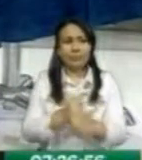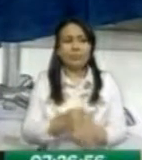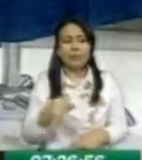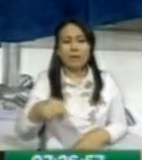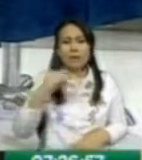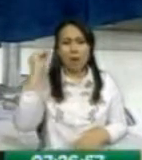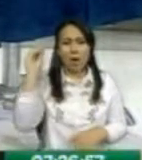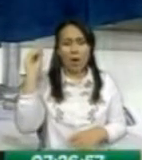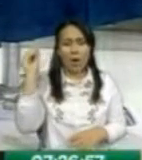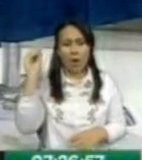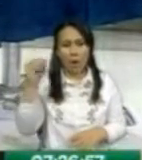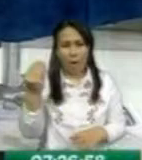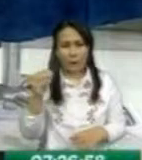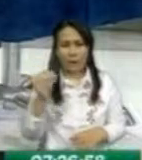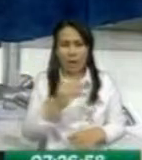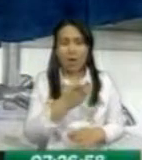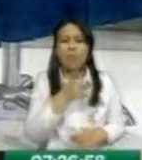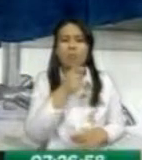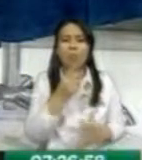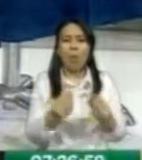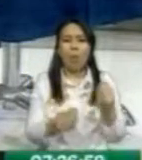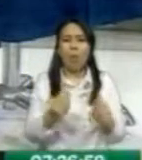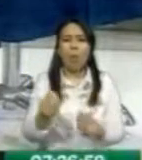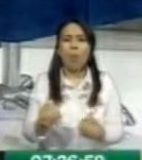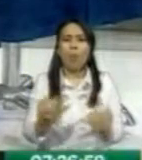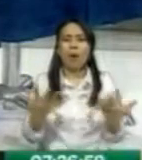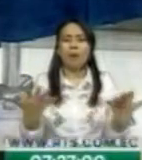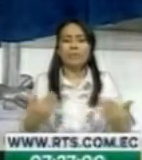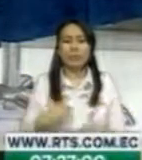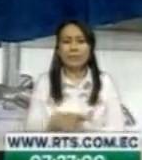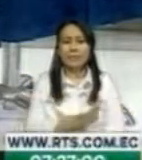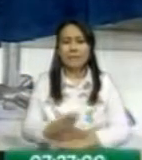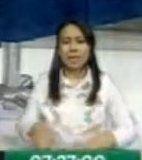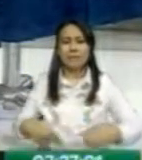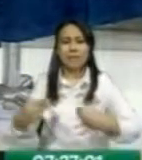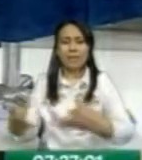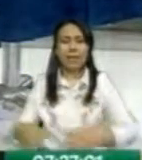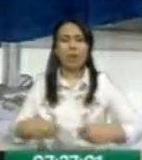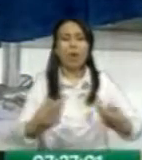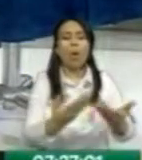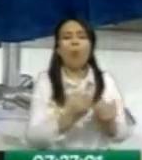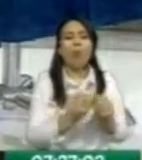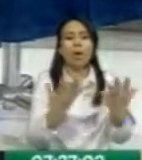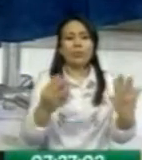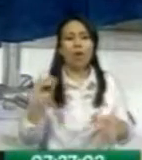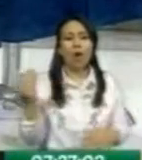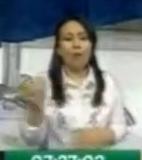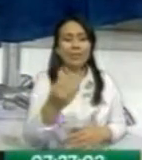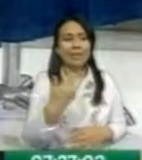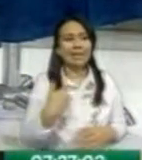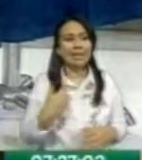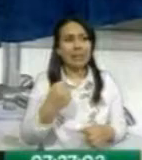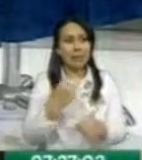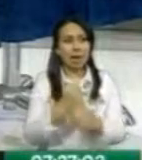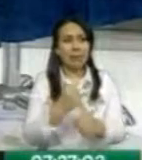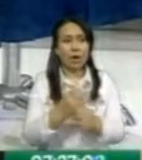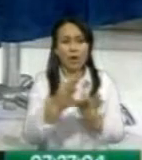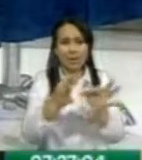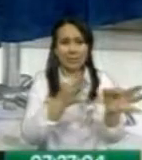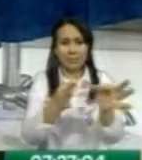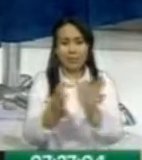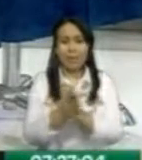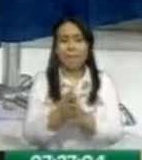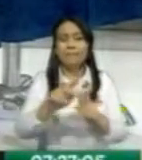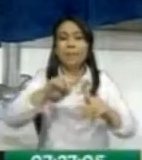del presidente Lenín Moreno, ¿cuántos de esos ofrecimientos se han cumplido? ¿Cuántos jóvenes tienen trabajo? Bueno, déjeme explicarle que